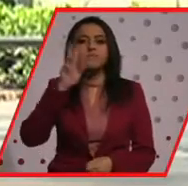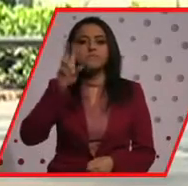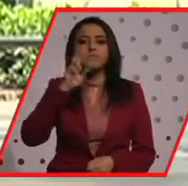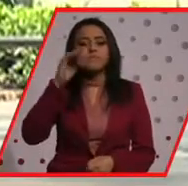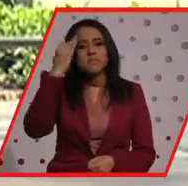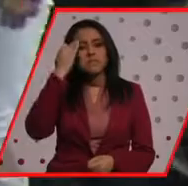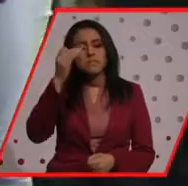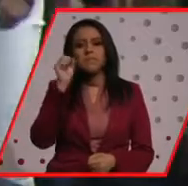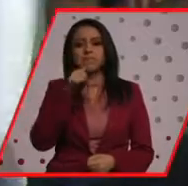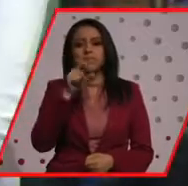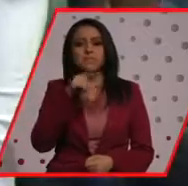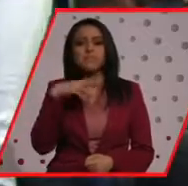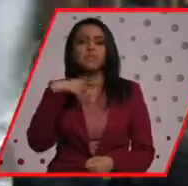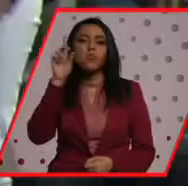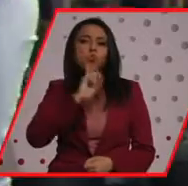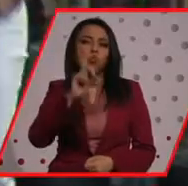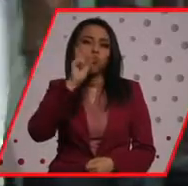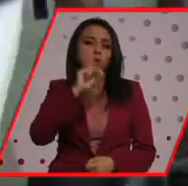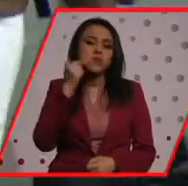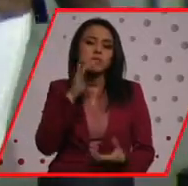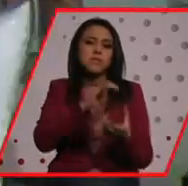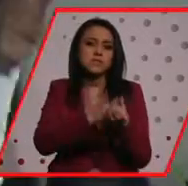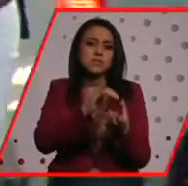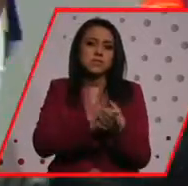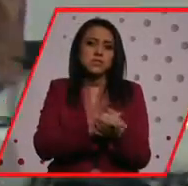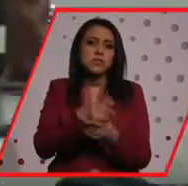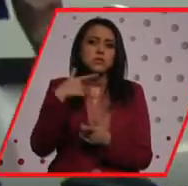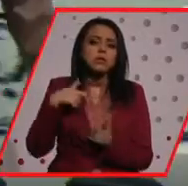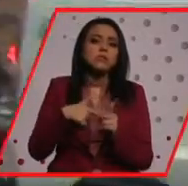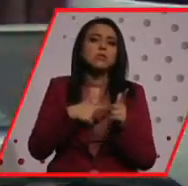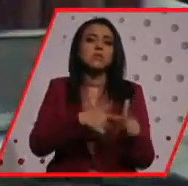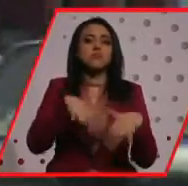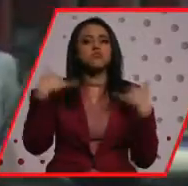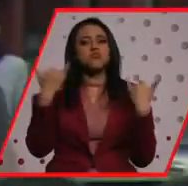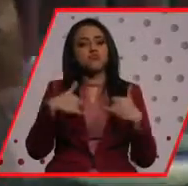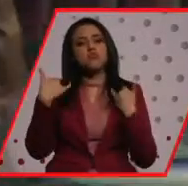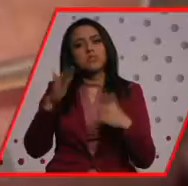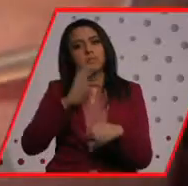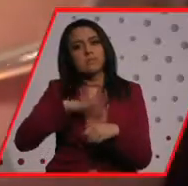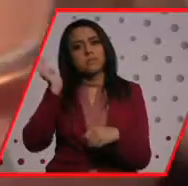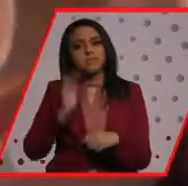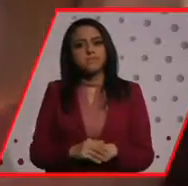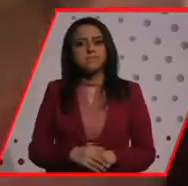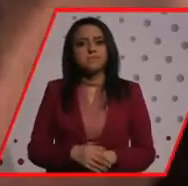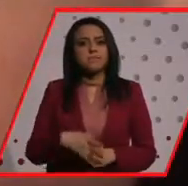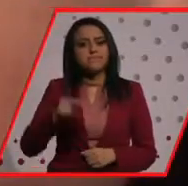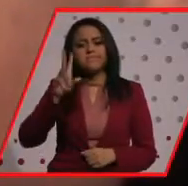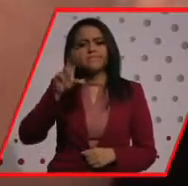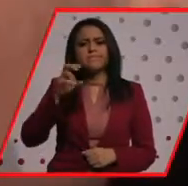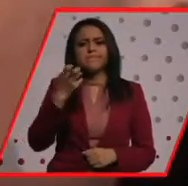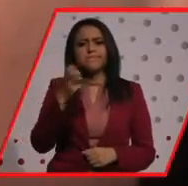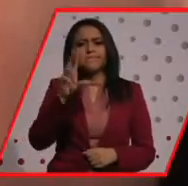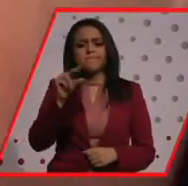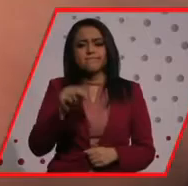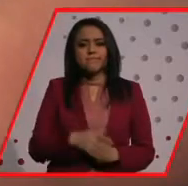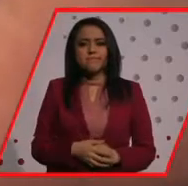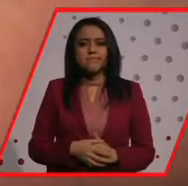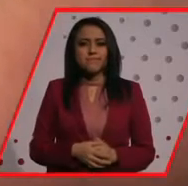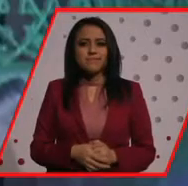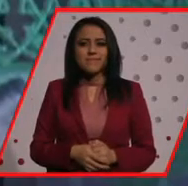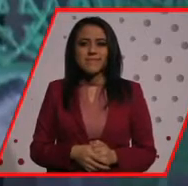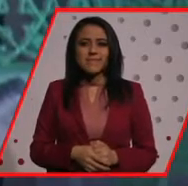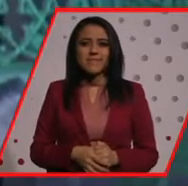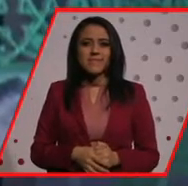muy lejanas, las mujeres que se casan continúan siendo más jóvenes que sus parejas. Pero esa no es precisamente la